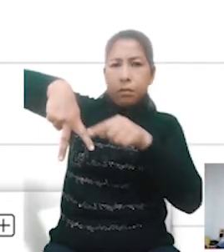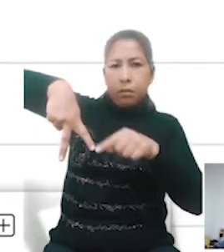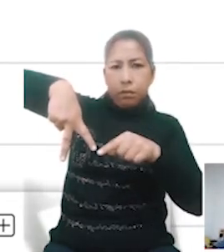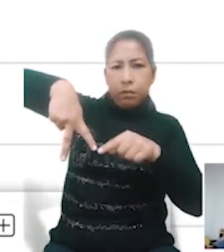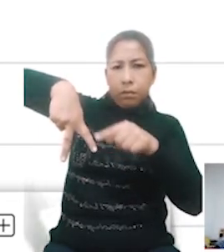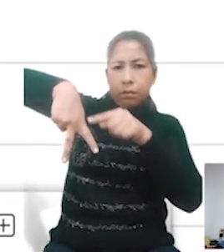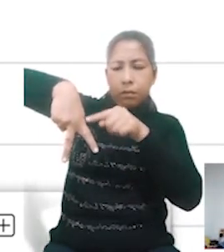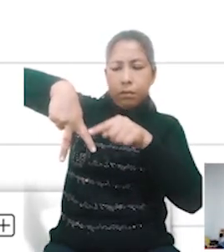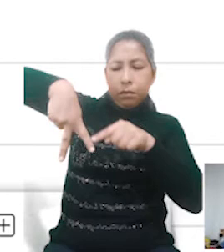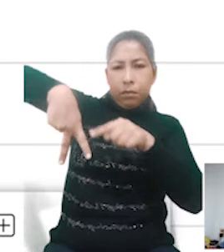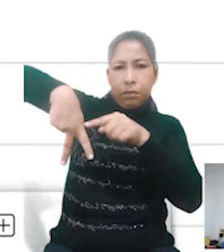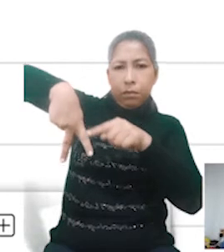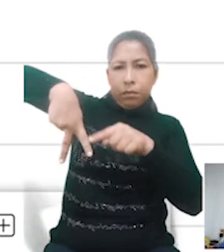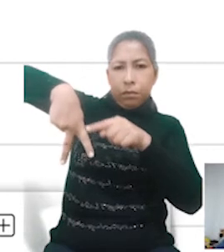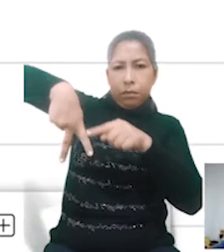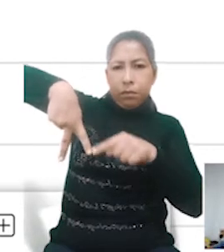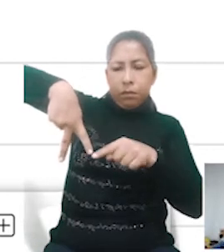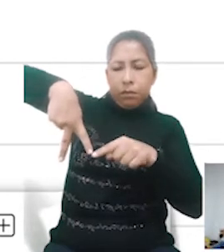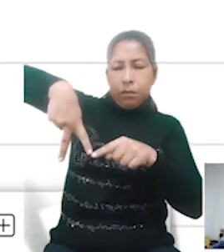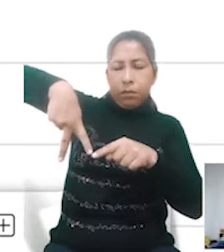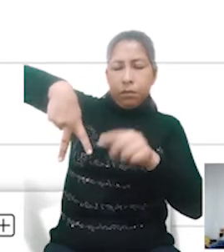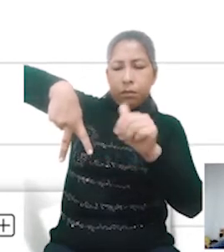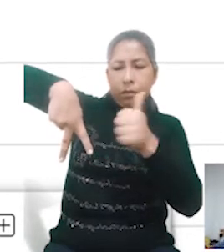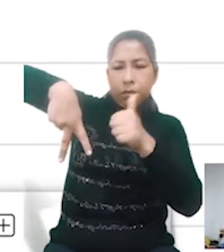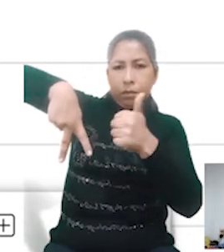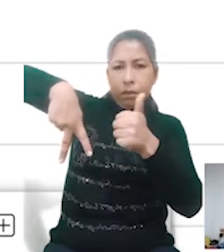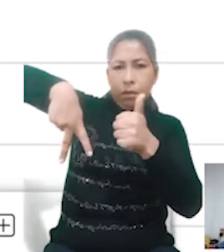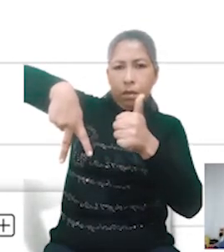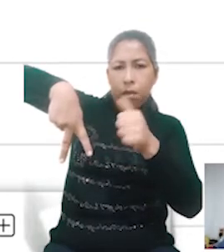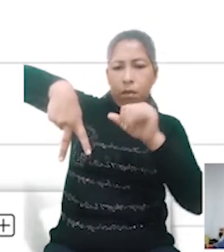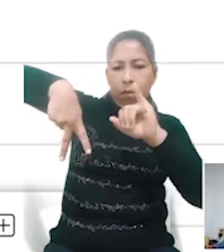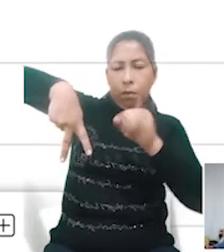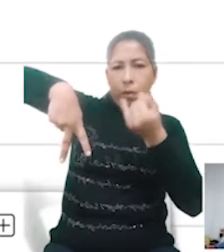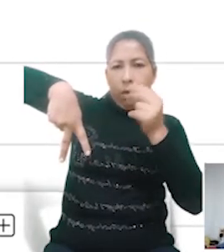problema, calcular la longitud del péndulo, decimos que el péndulo mide